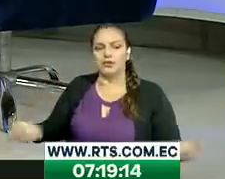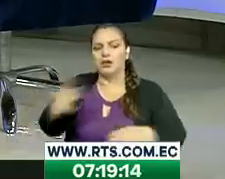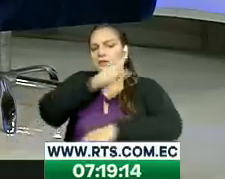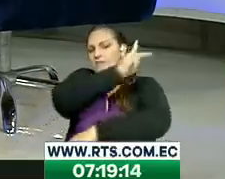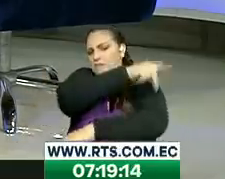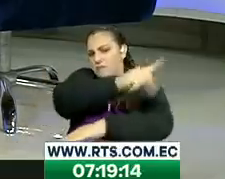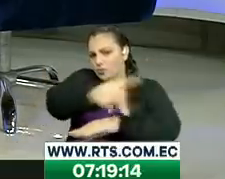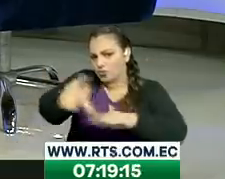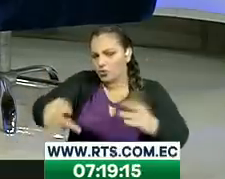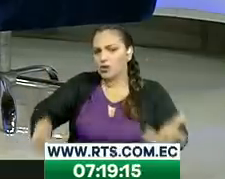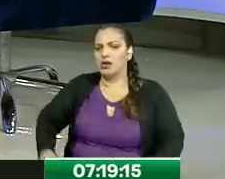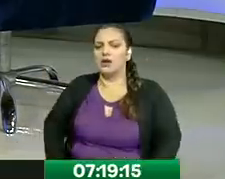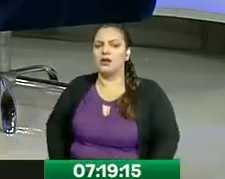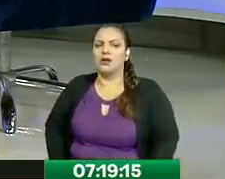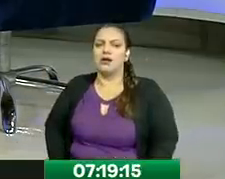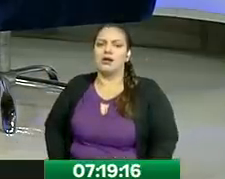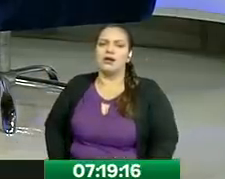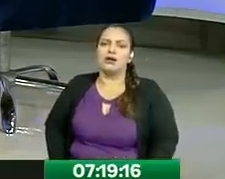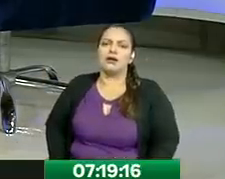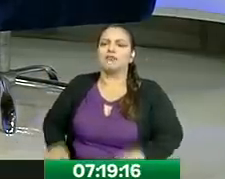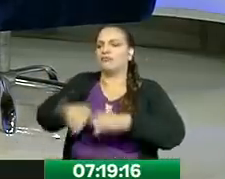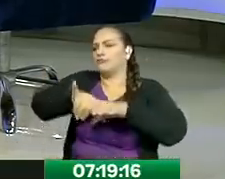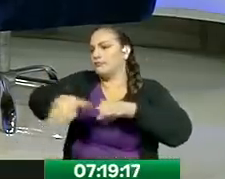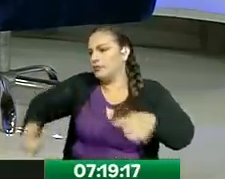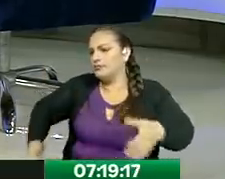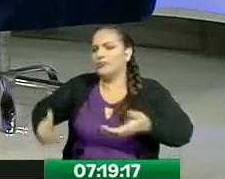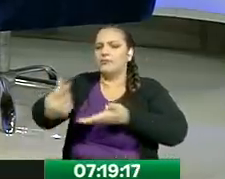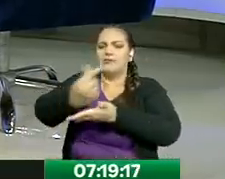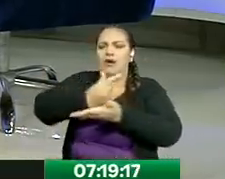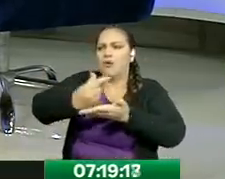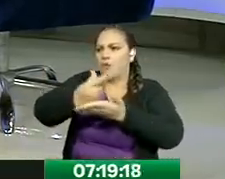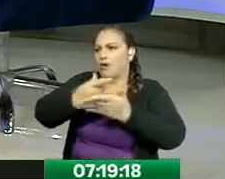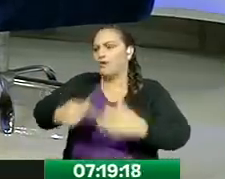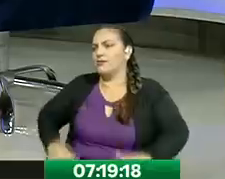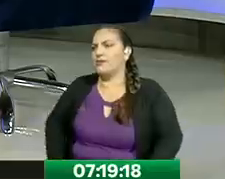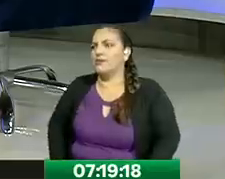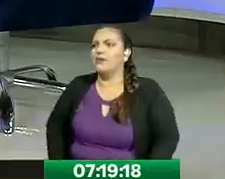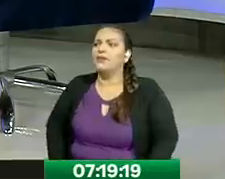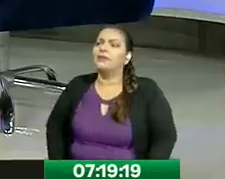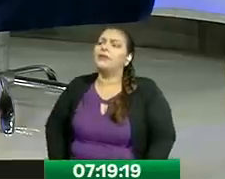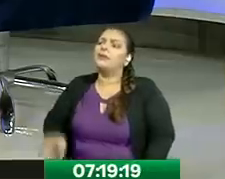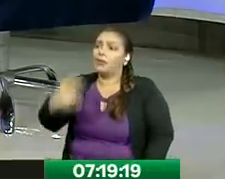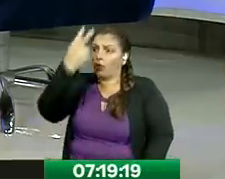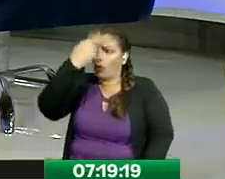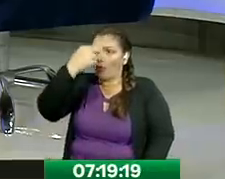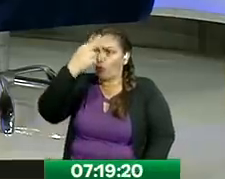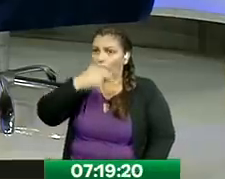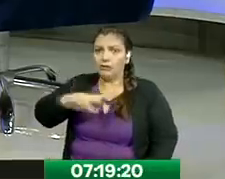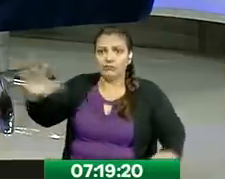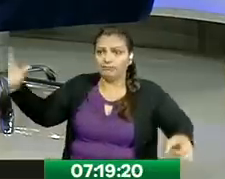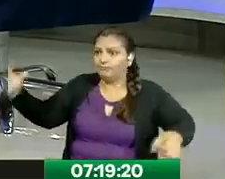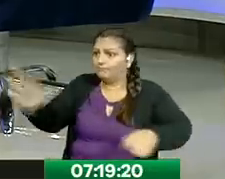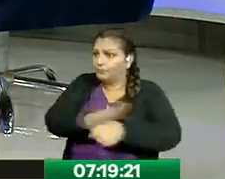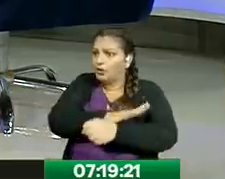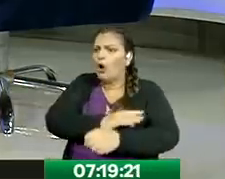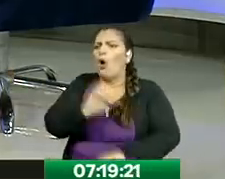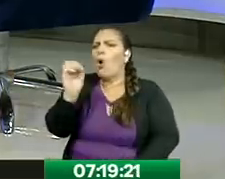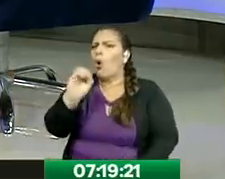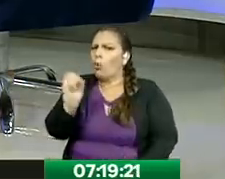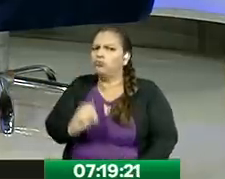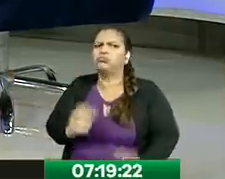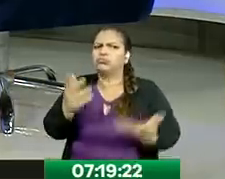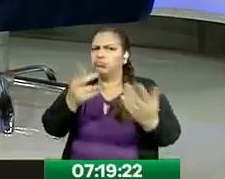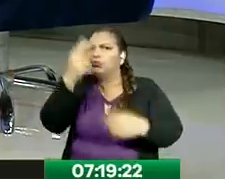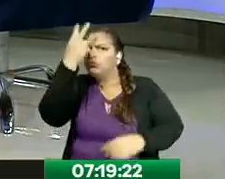en el caso específico de la provincia de santa elena que como está preparada en la capacidad hotelera para cuántos turistas se tiene